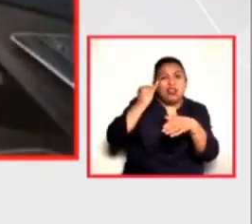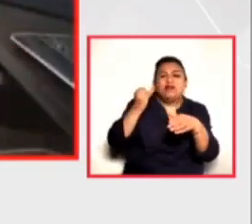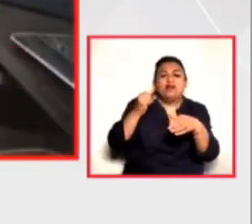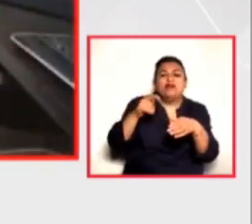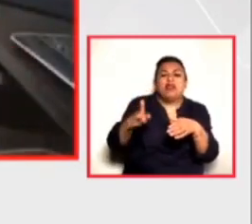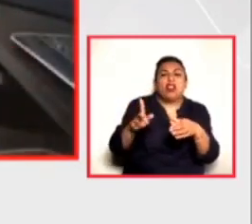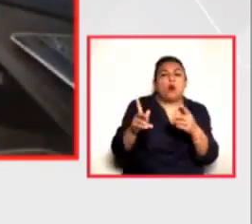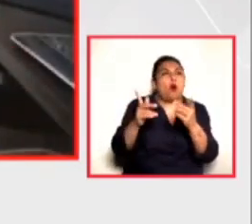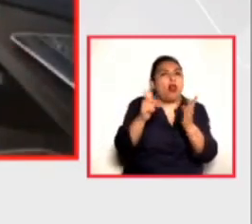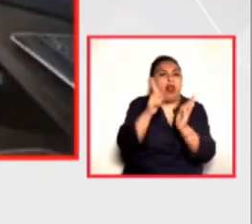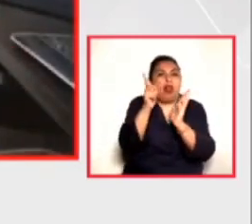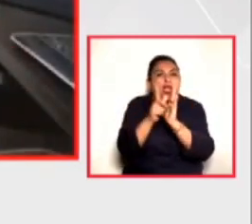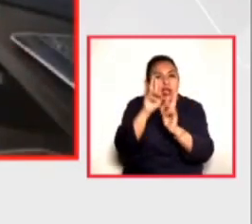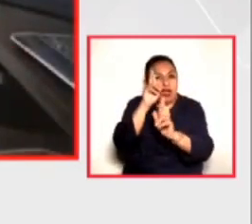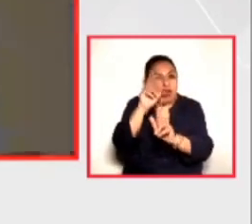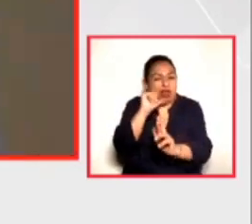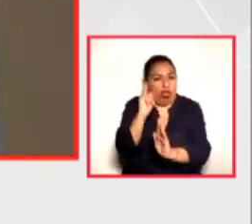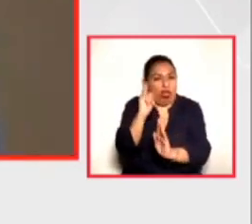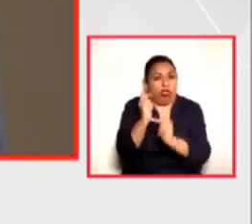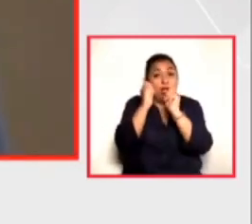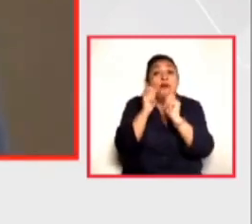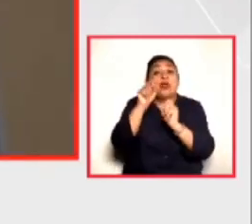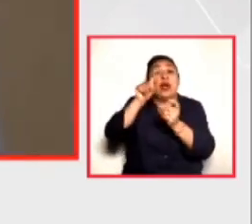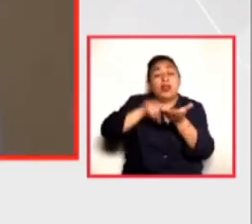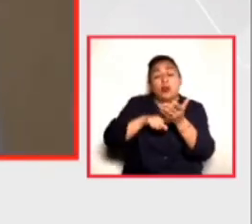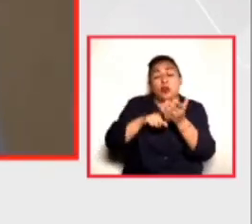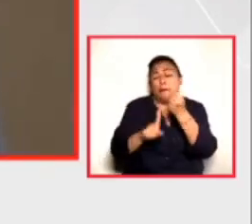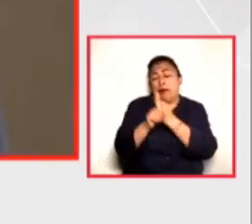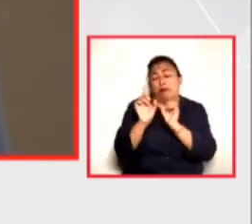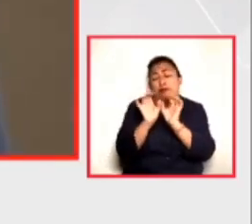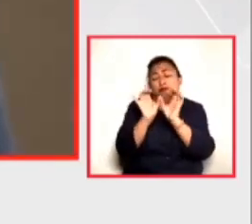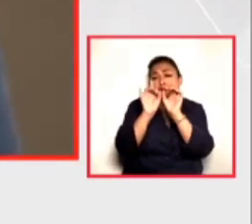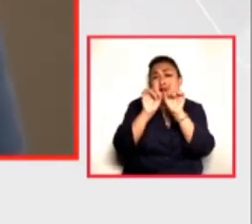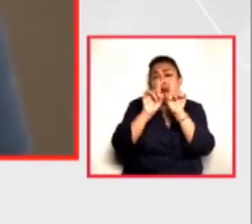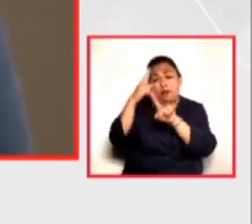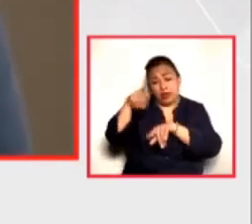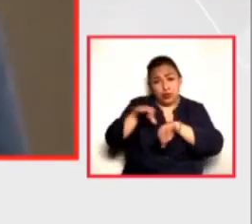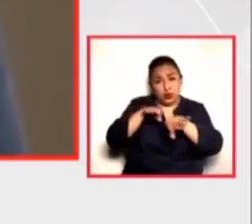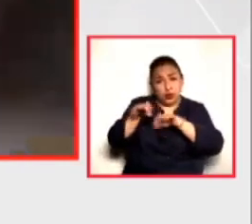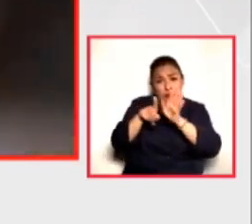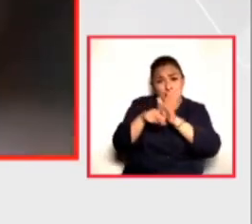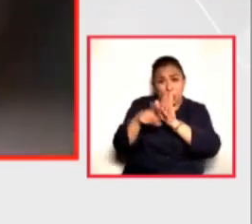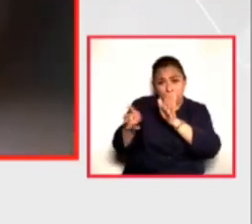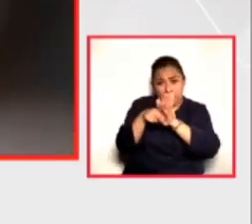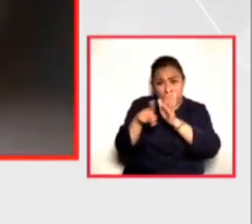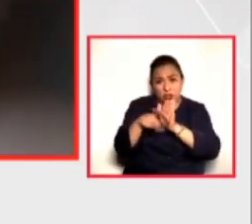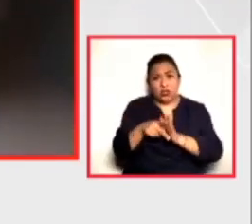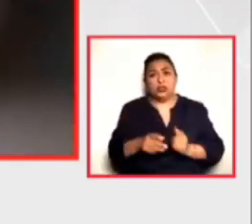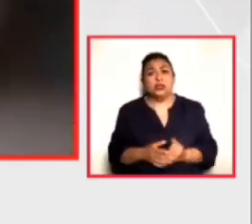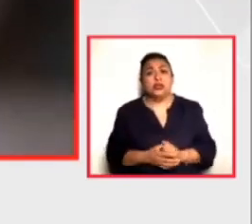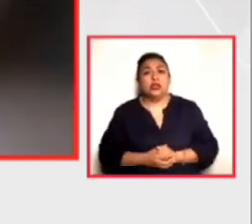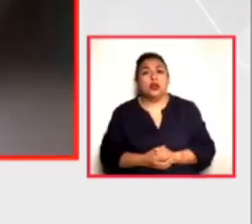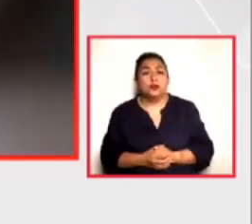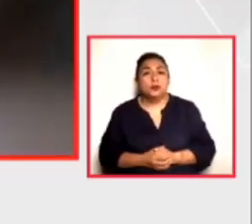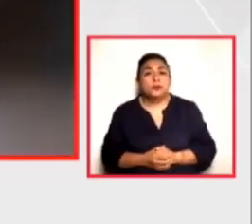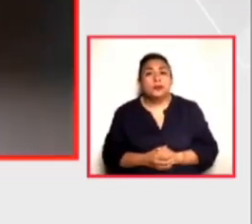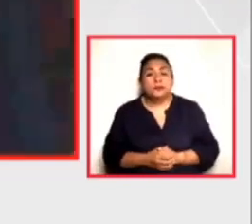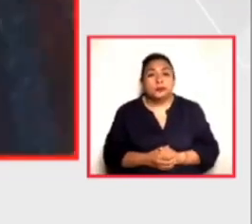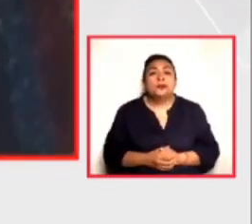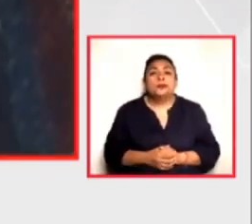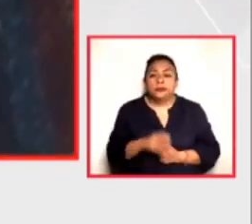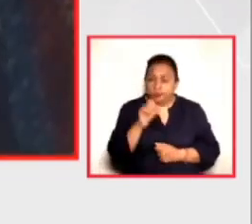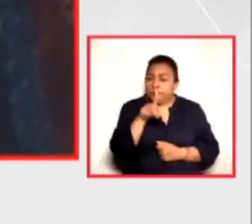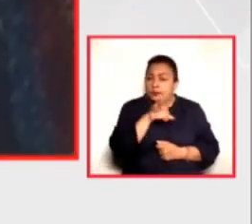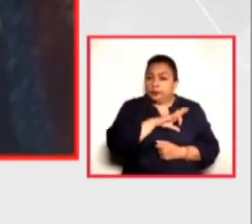lado, enfrenta situaciones adversas para el ejercicio del trabajo periodístico. Te pueden también